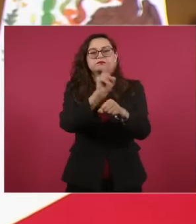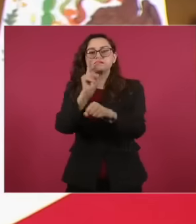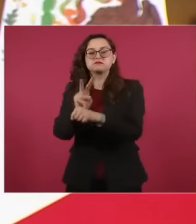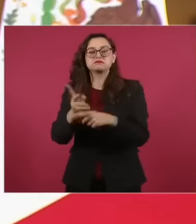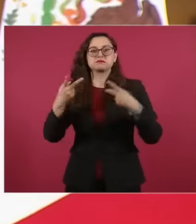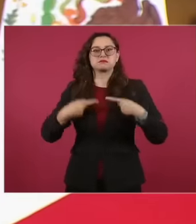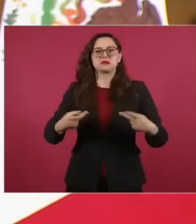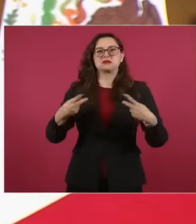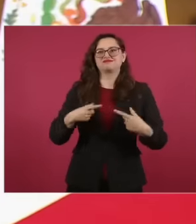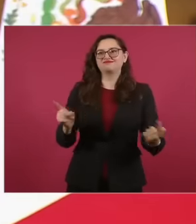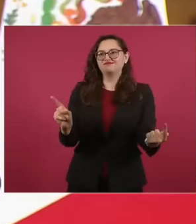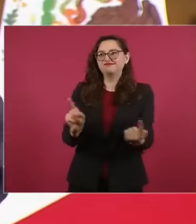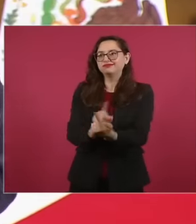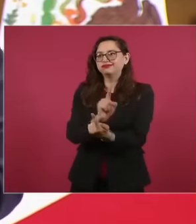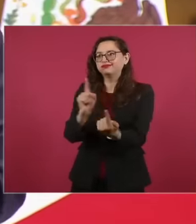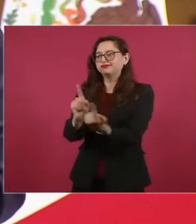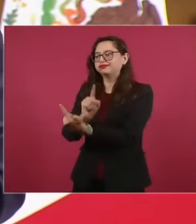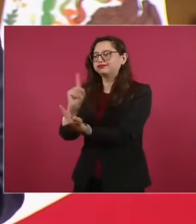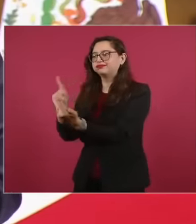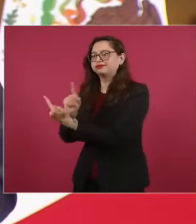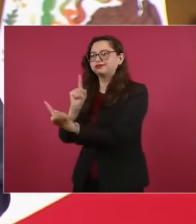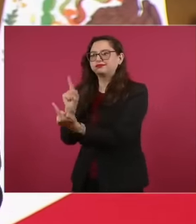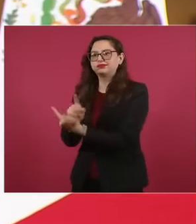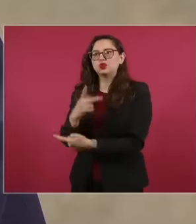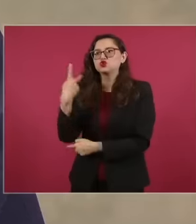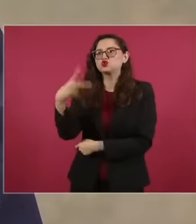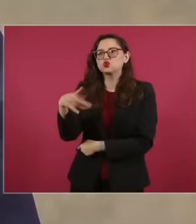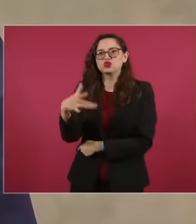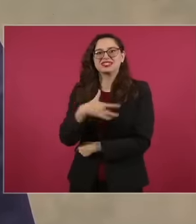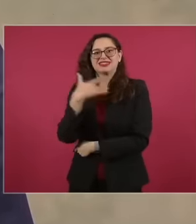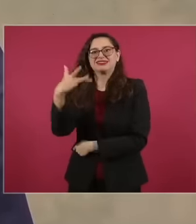en comunidades, pueblos y municipios del